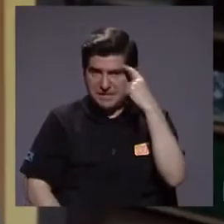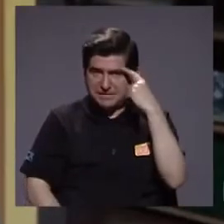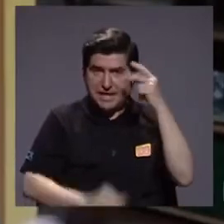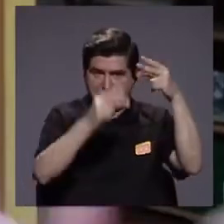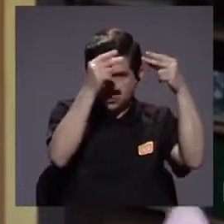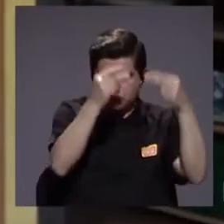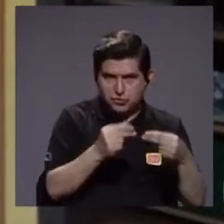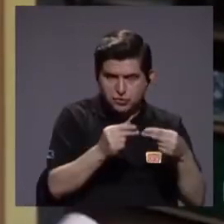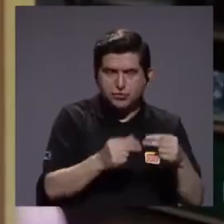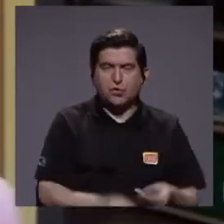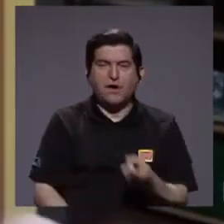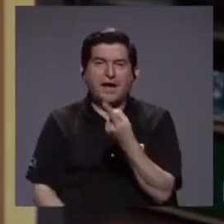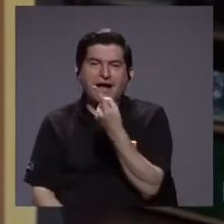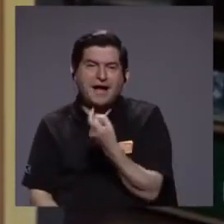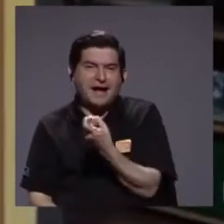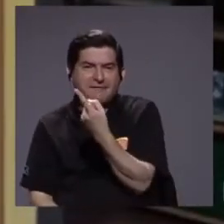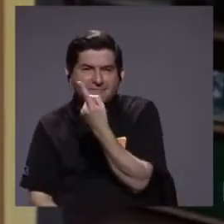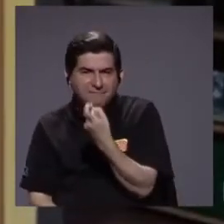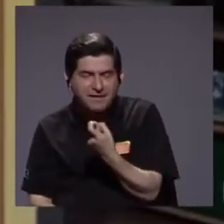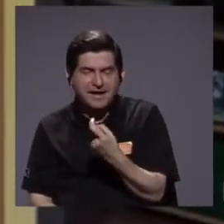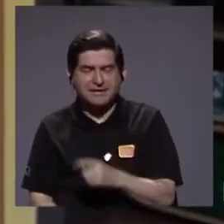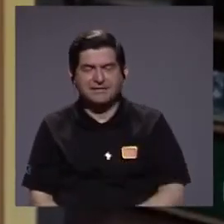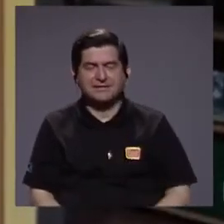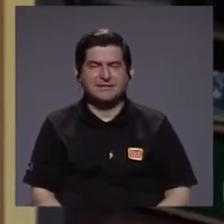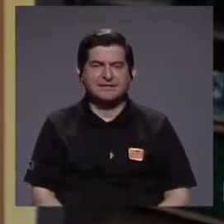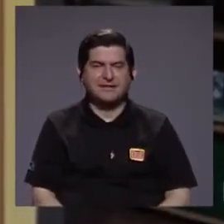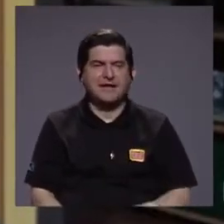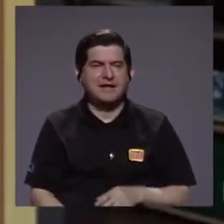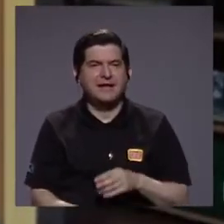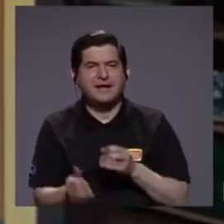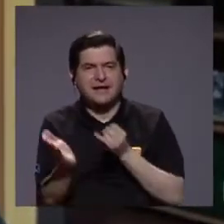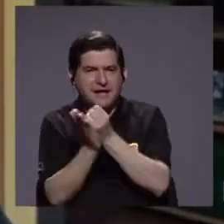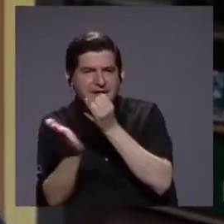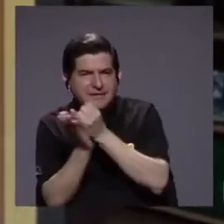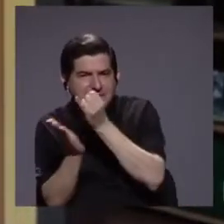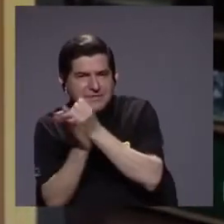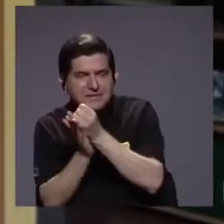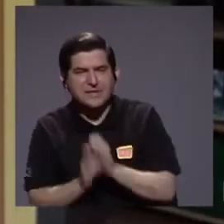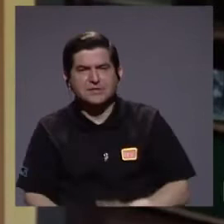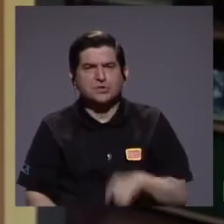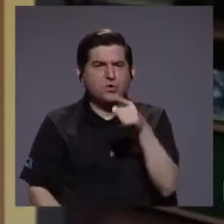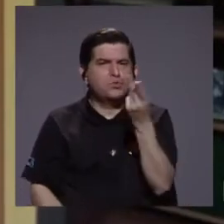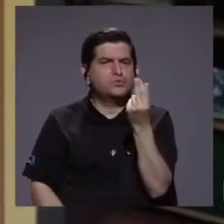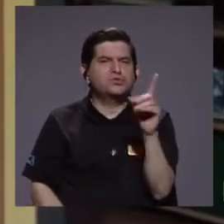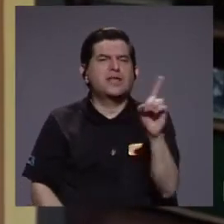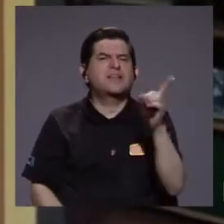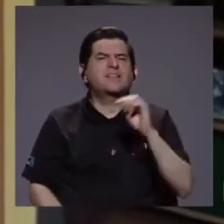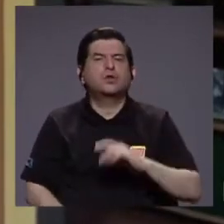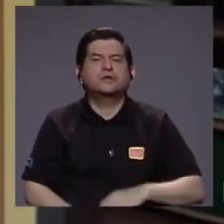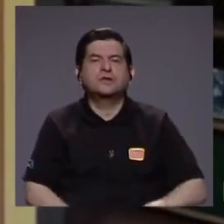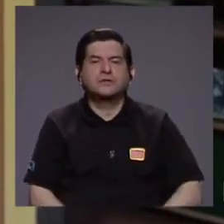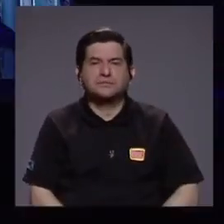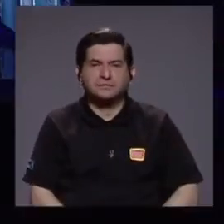presupuestaria frente a la docencia y a la investigación, ¿de dónde tomaría los fondos, Ralph?